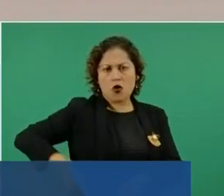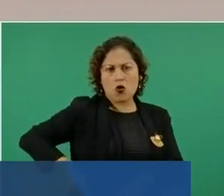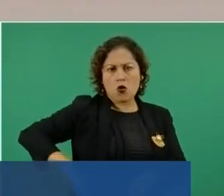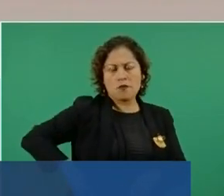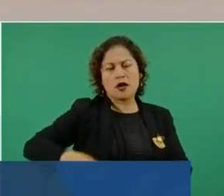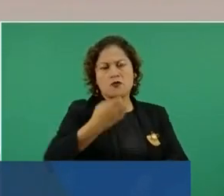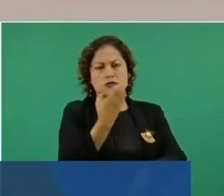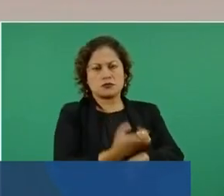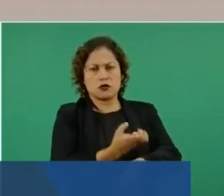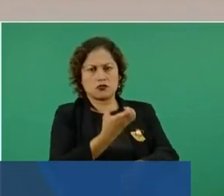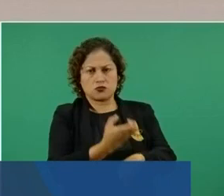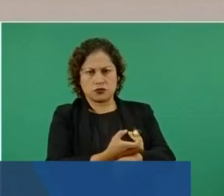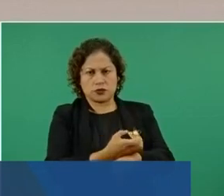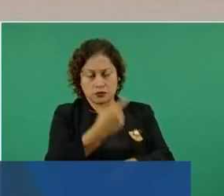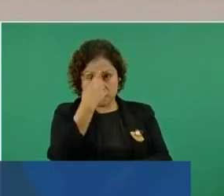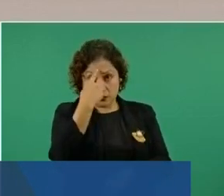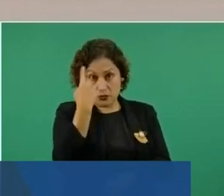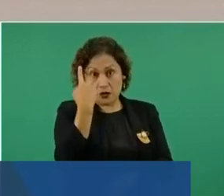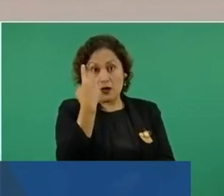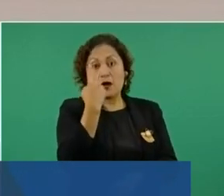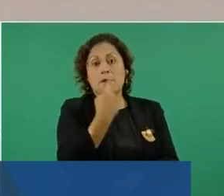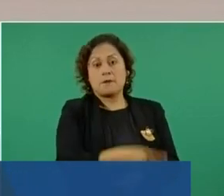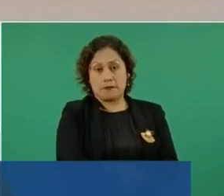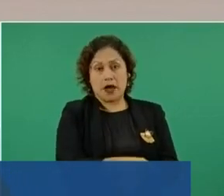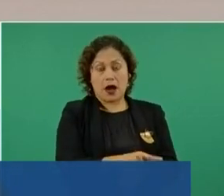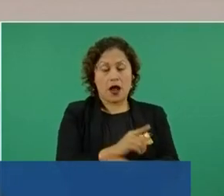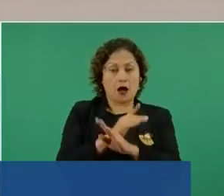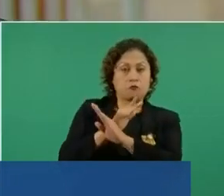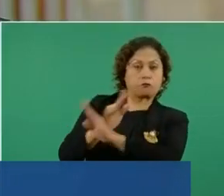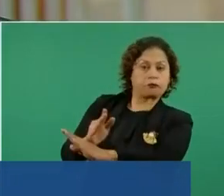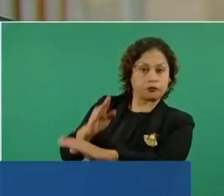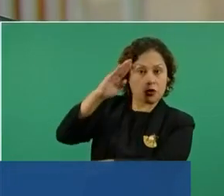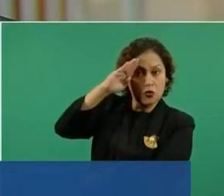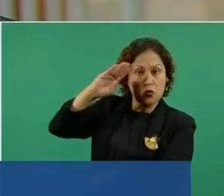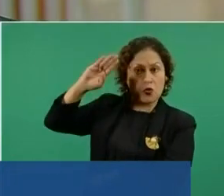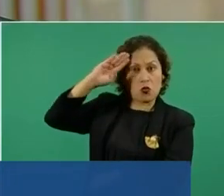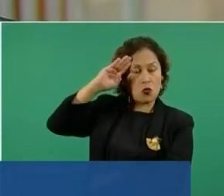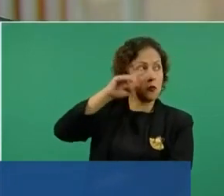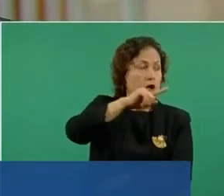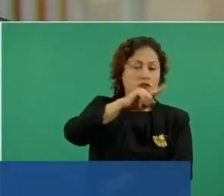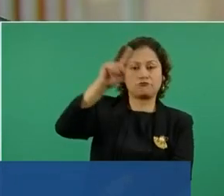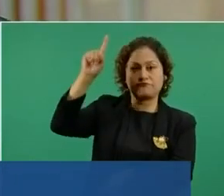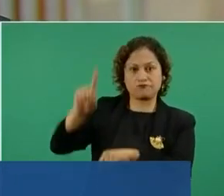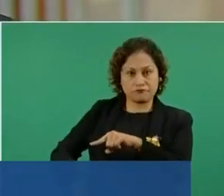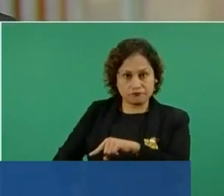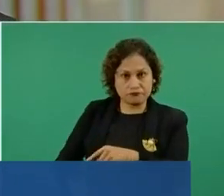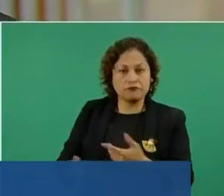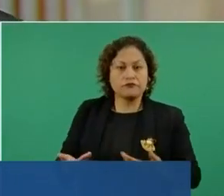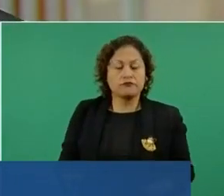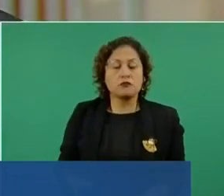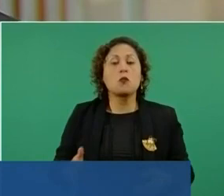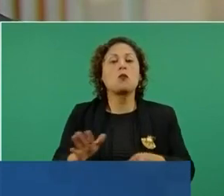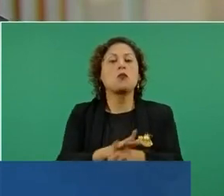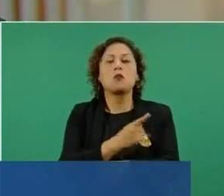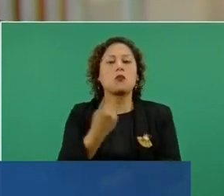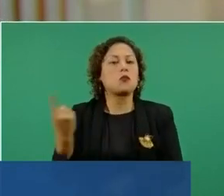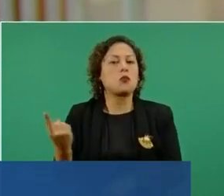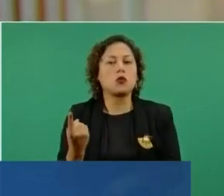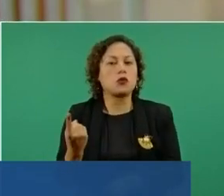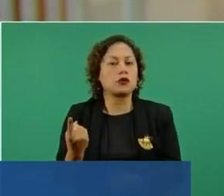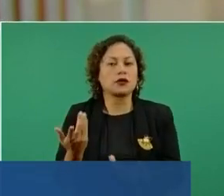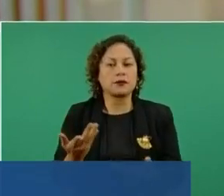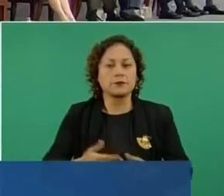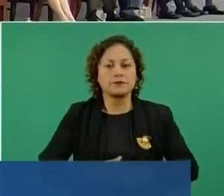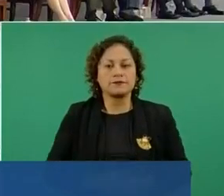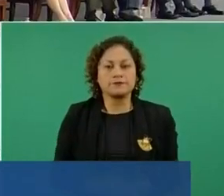y defender a Cuba. No se trata de Cuba lo que yo estoy diciendo, ¿eh? Cuba se podrá defender ellos por su cuenta, es